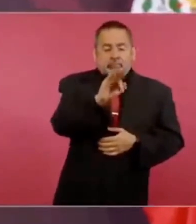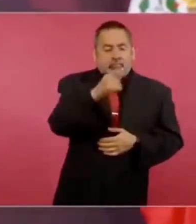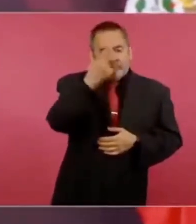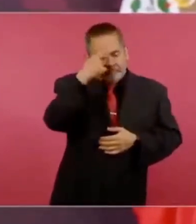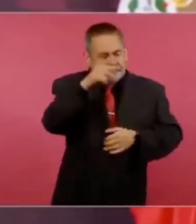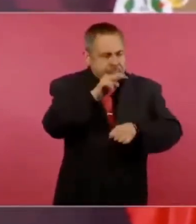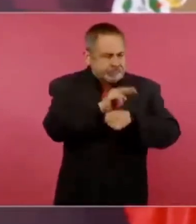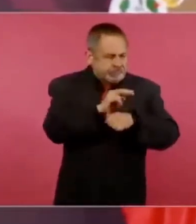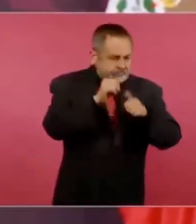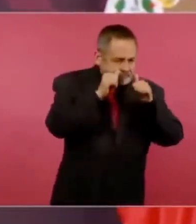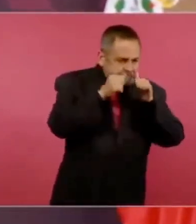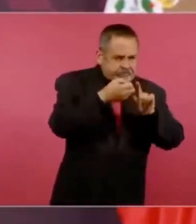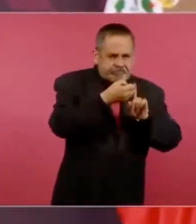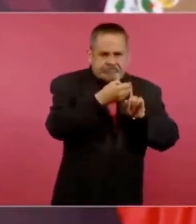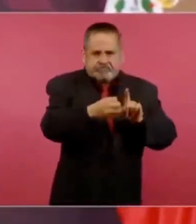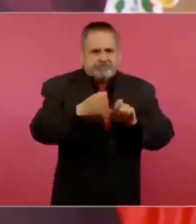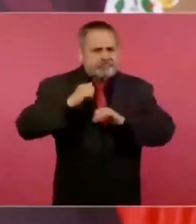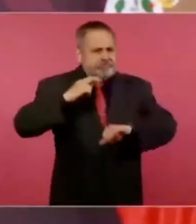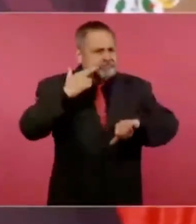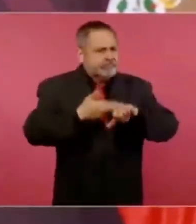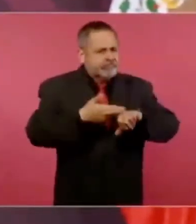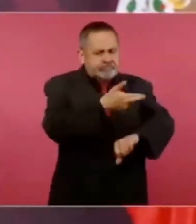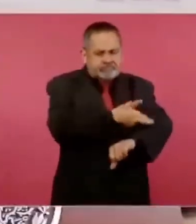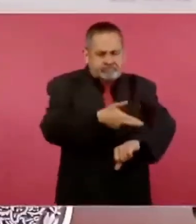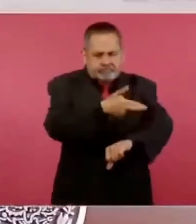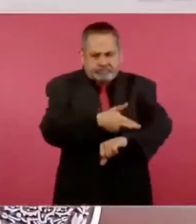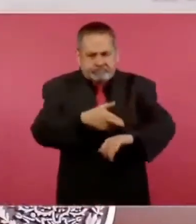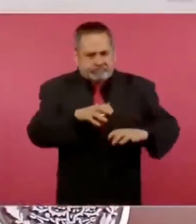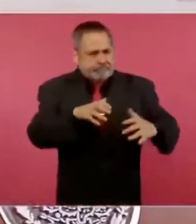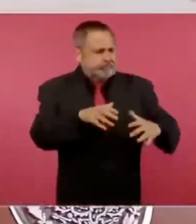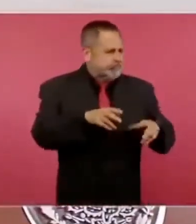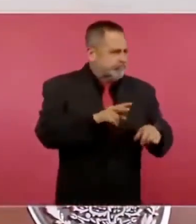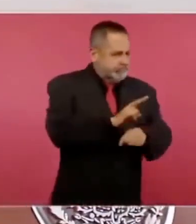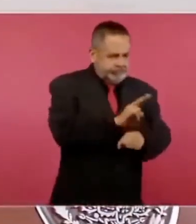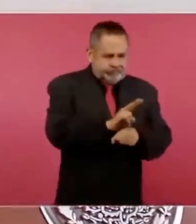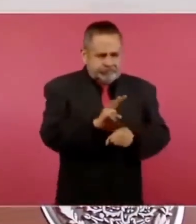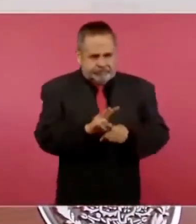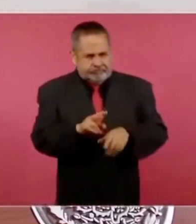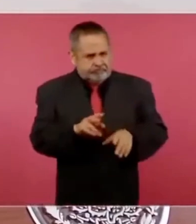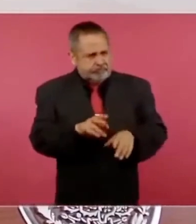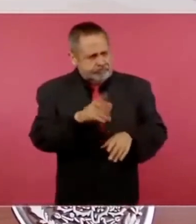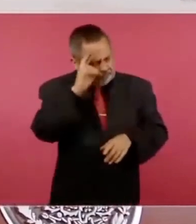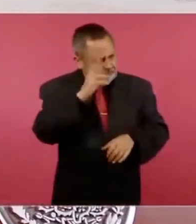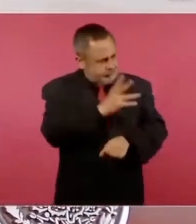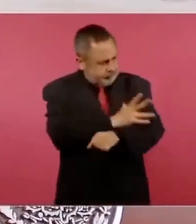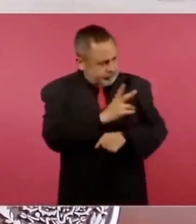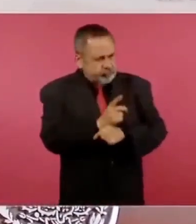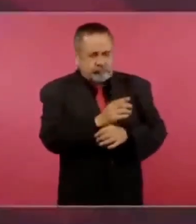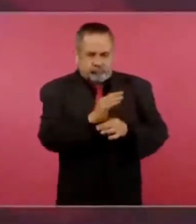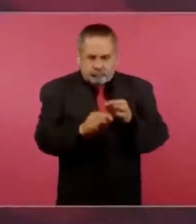encargado de cuidar de que haya rectitud,